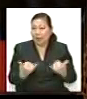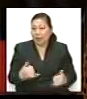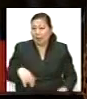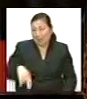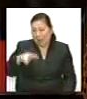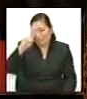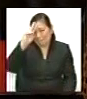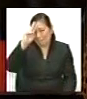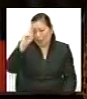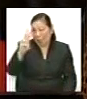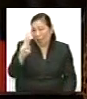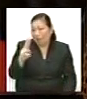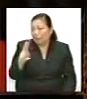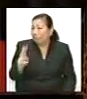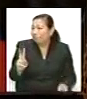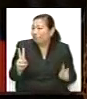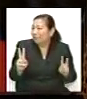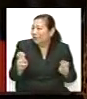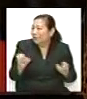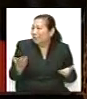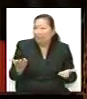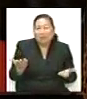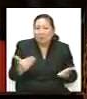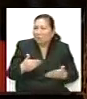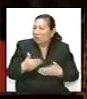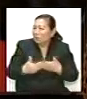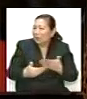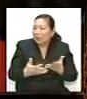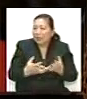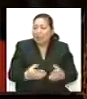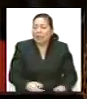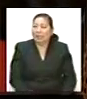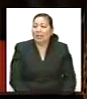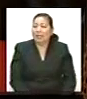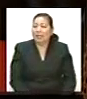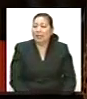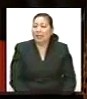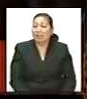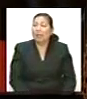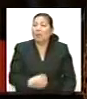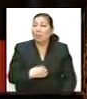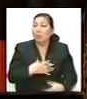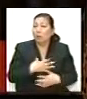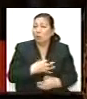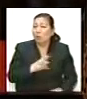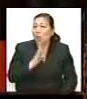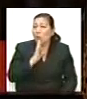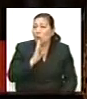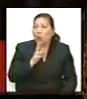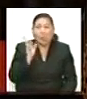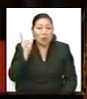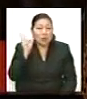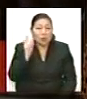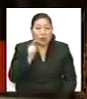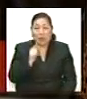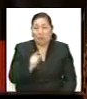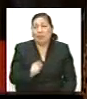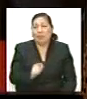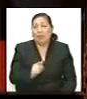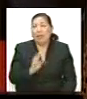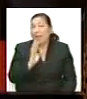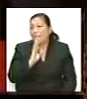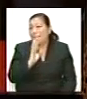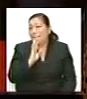país el tema de pymes no avanza como quisiéramos. A mí me encantó mucho escuchar, por ejemplo,